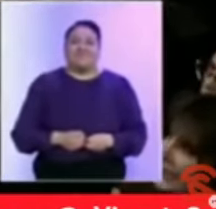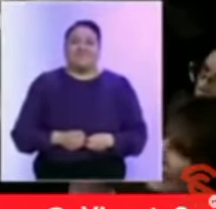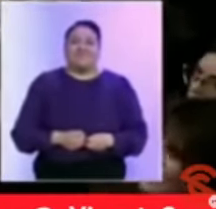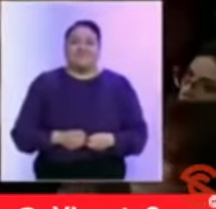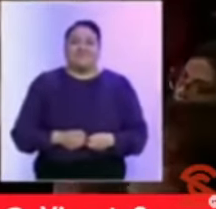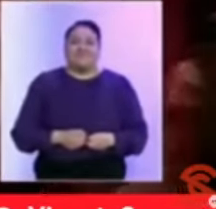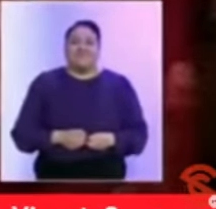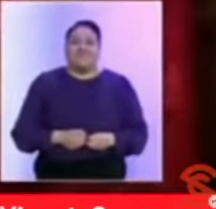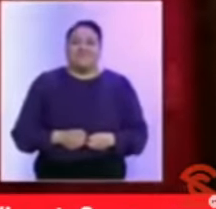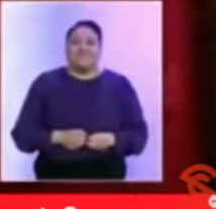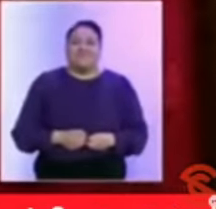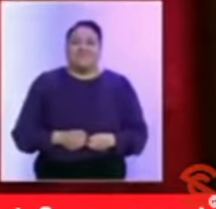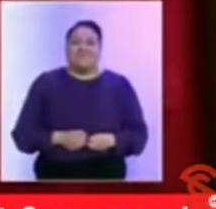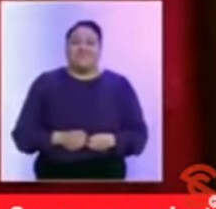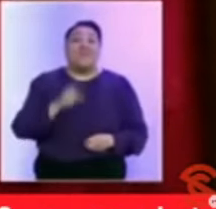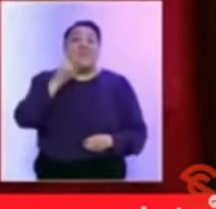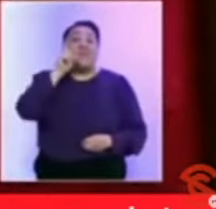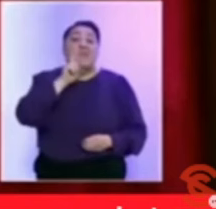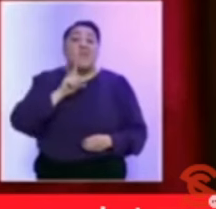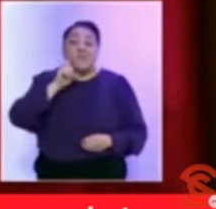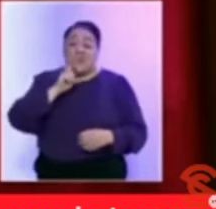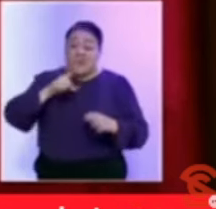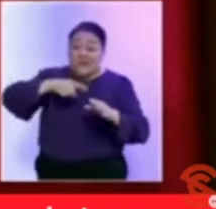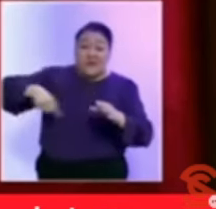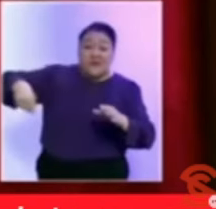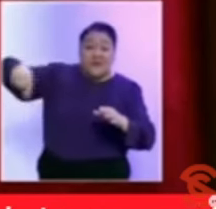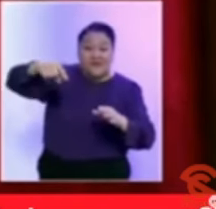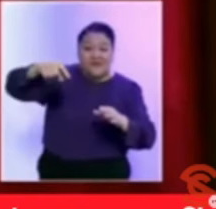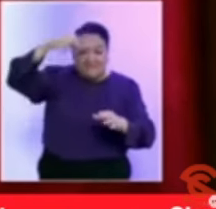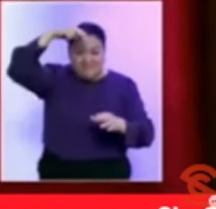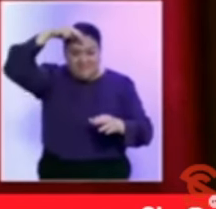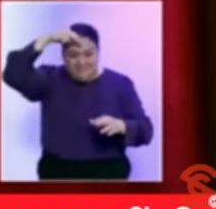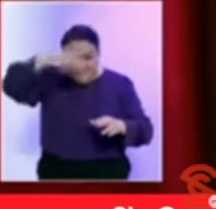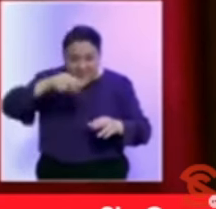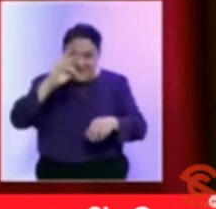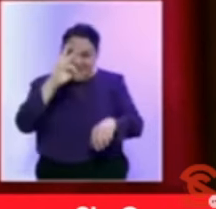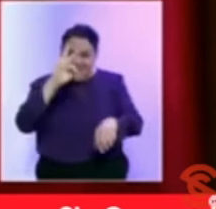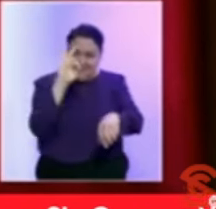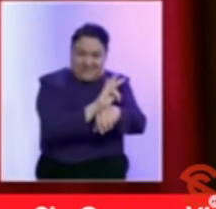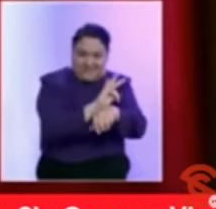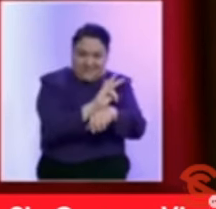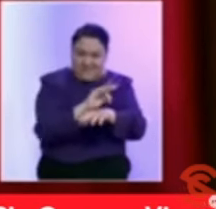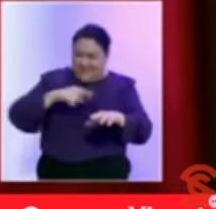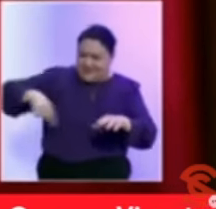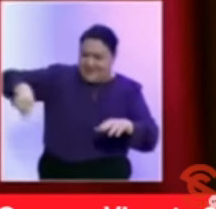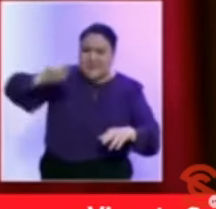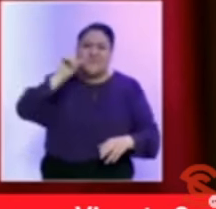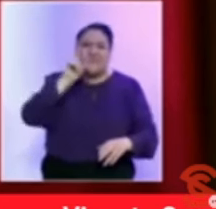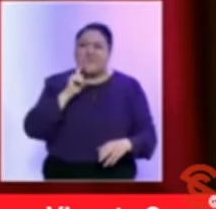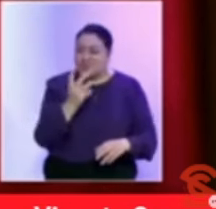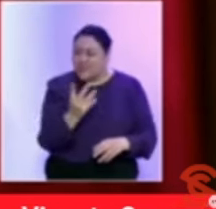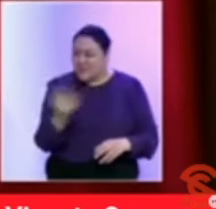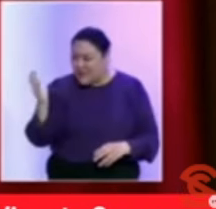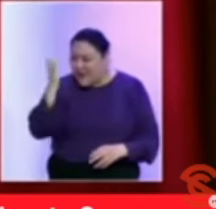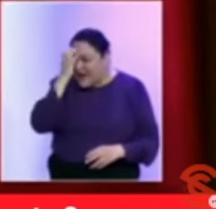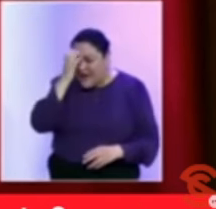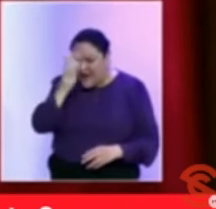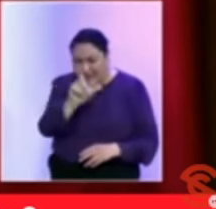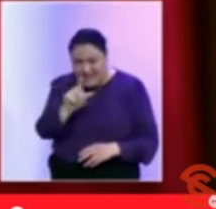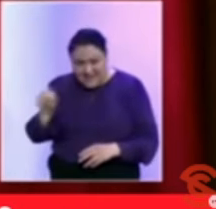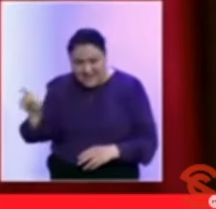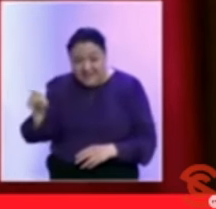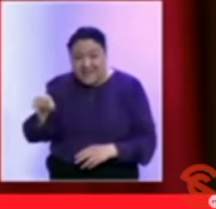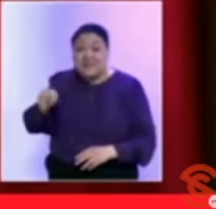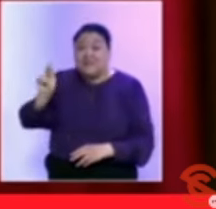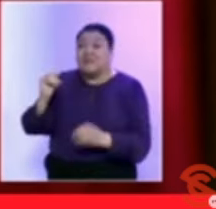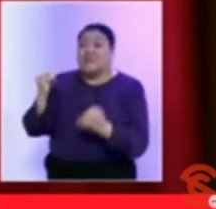todas las mujeres heroínas de nuestra patria las visibles pero también